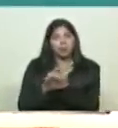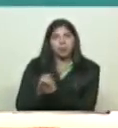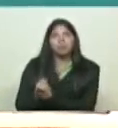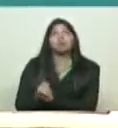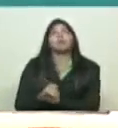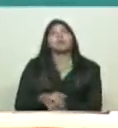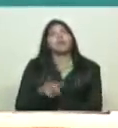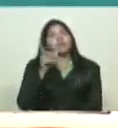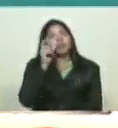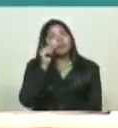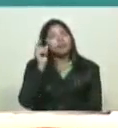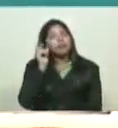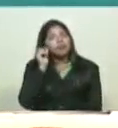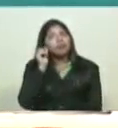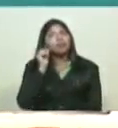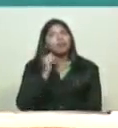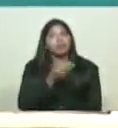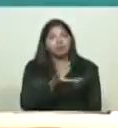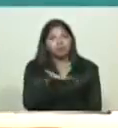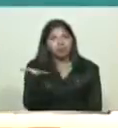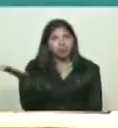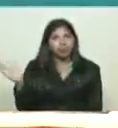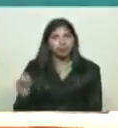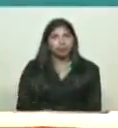compatriotas y camaradas.